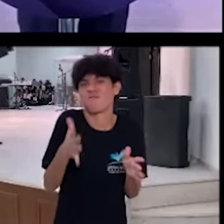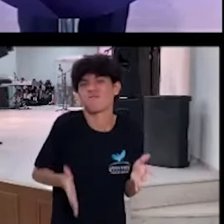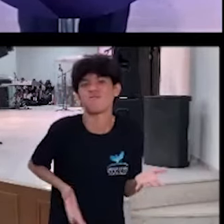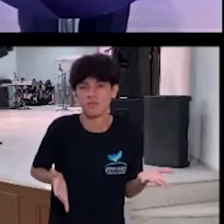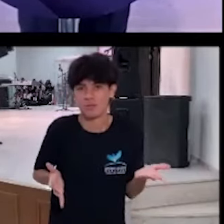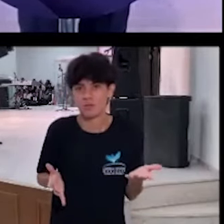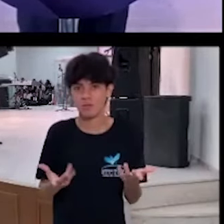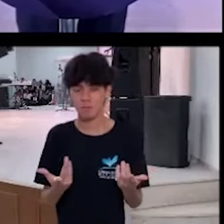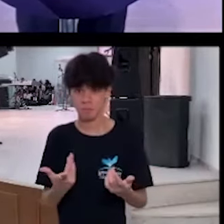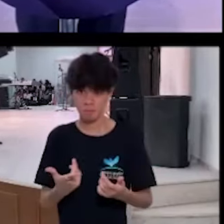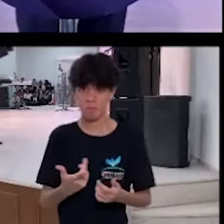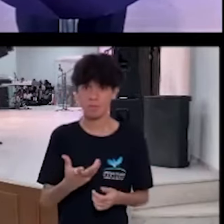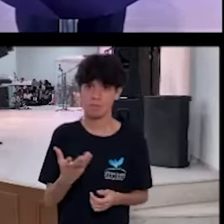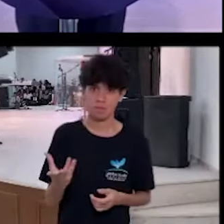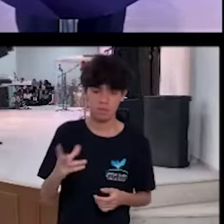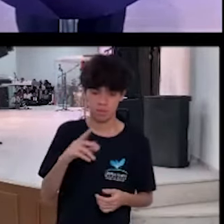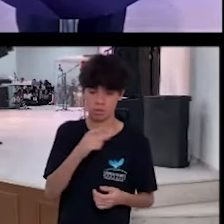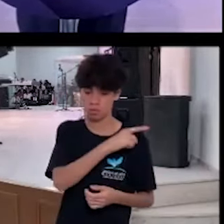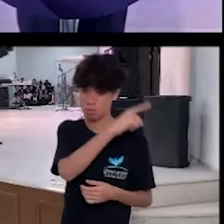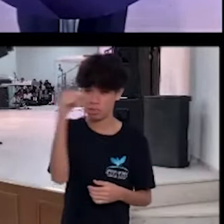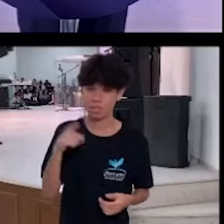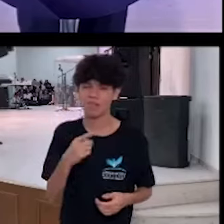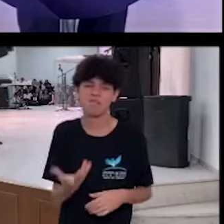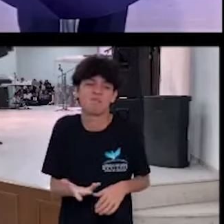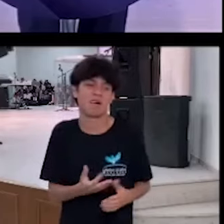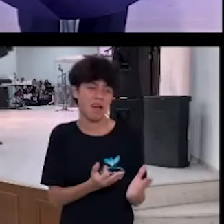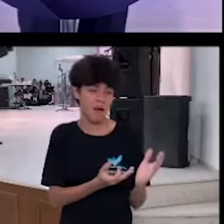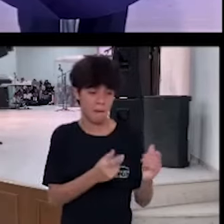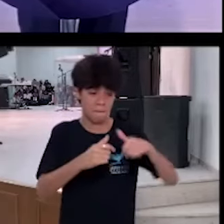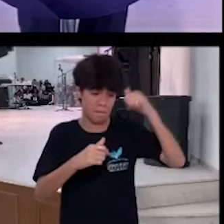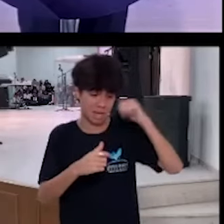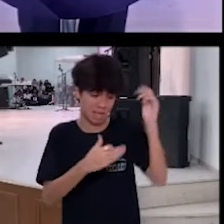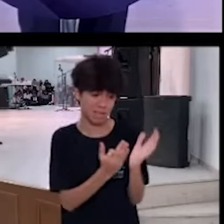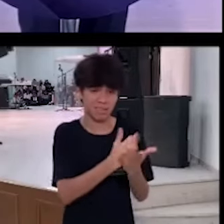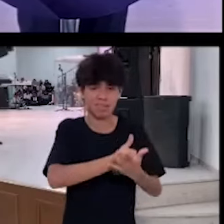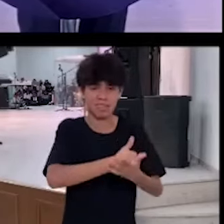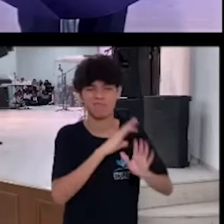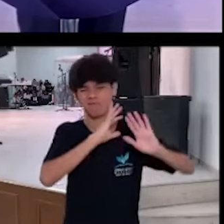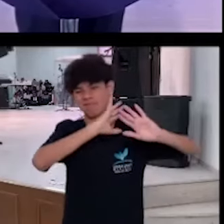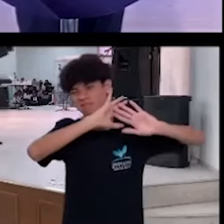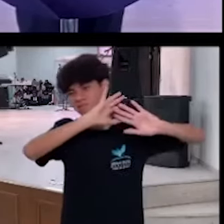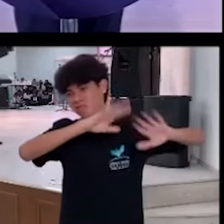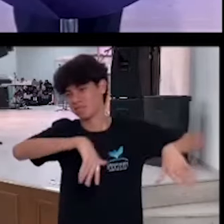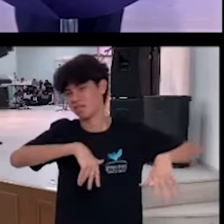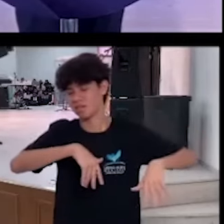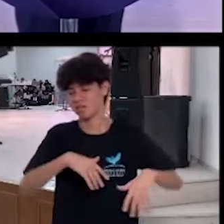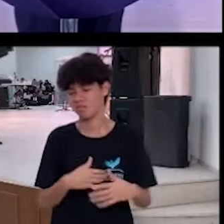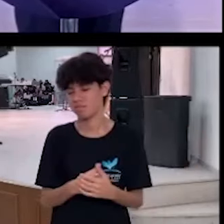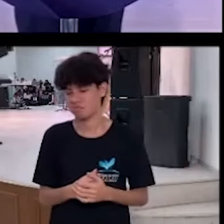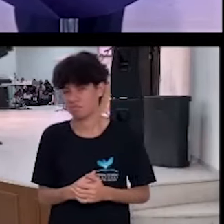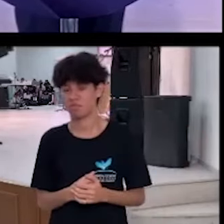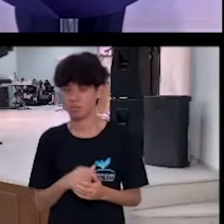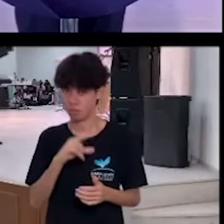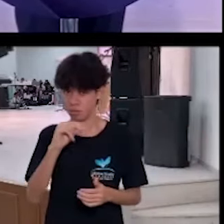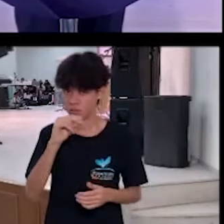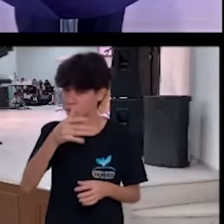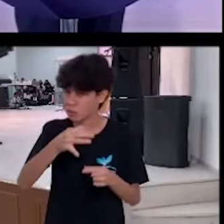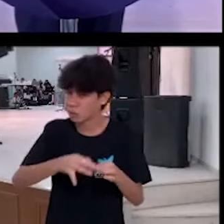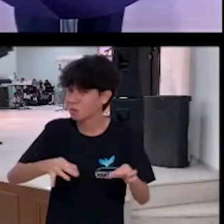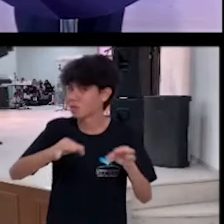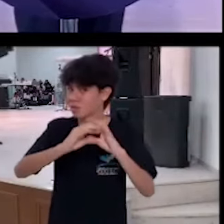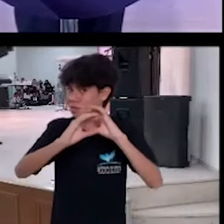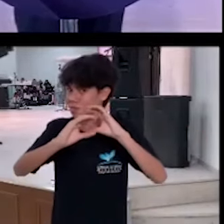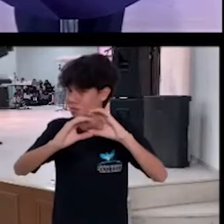el punto: no debemos tomar a la ligera el pecado del adulterio, porque vi que se estaban preguntando. El